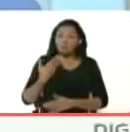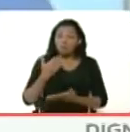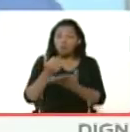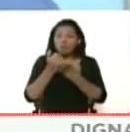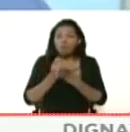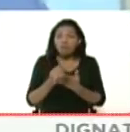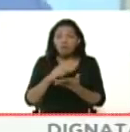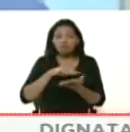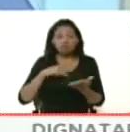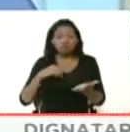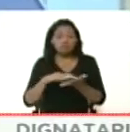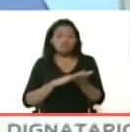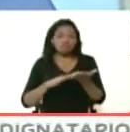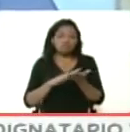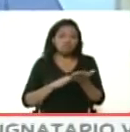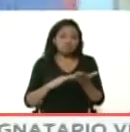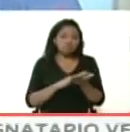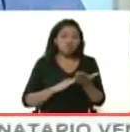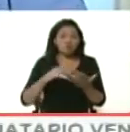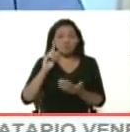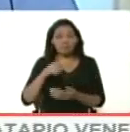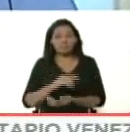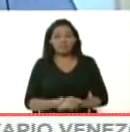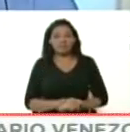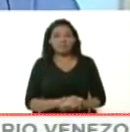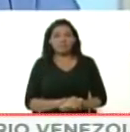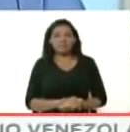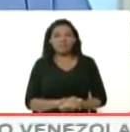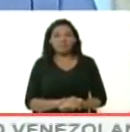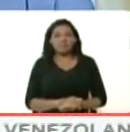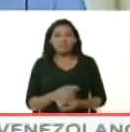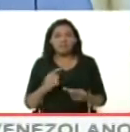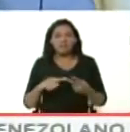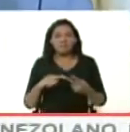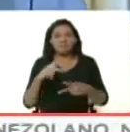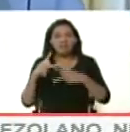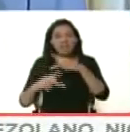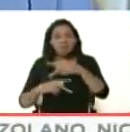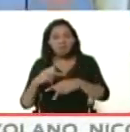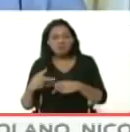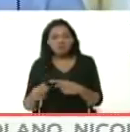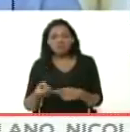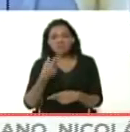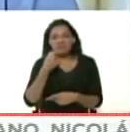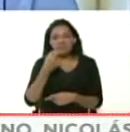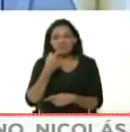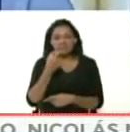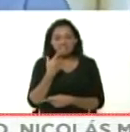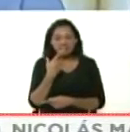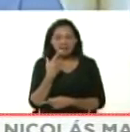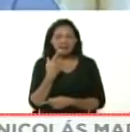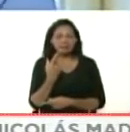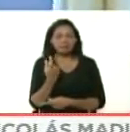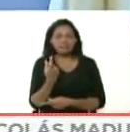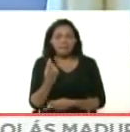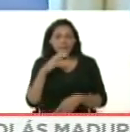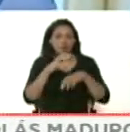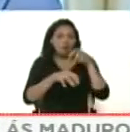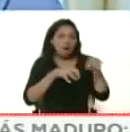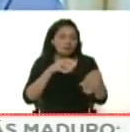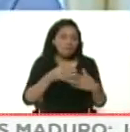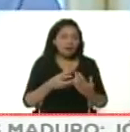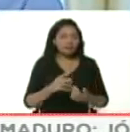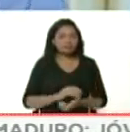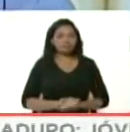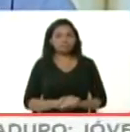la solución. Y el otro elemento es la producción de medicina veterinaria, que es quizás uno